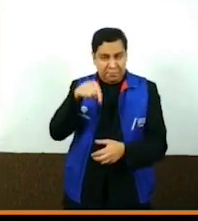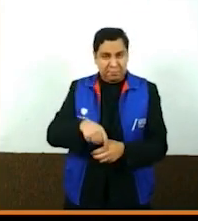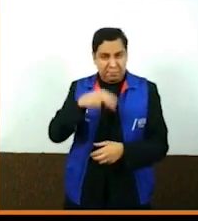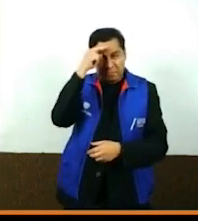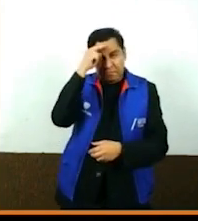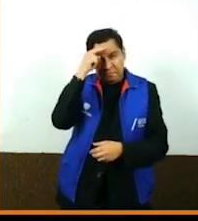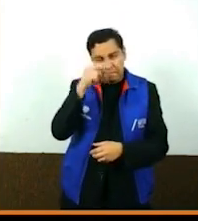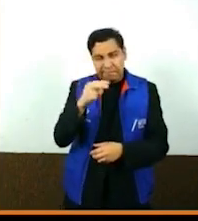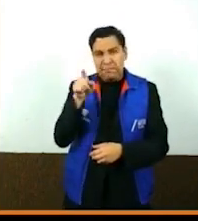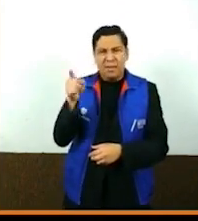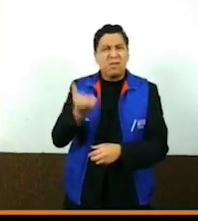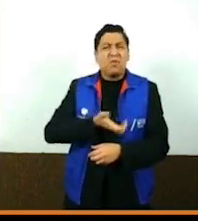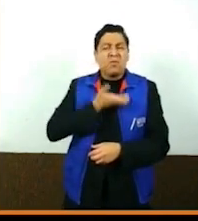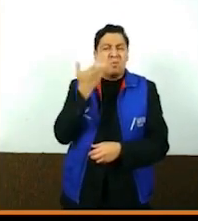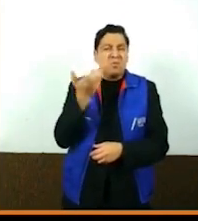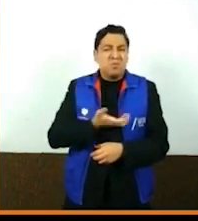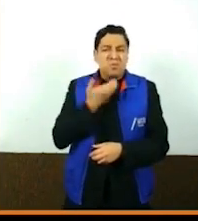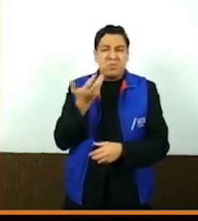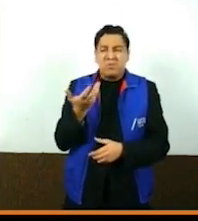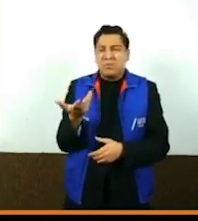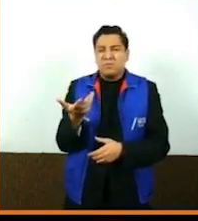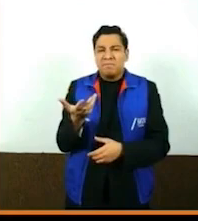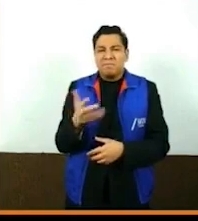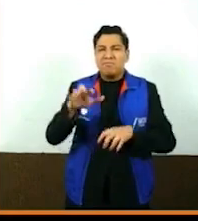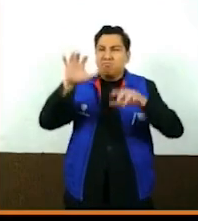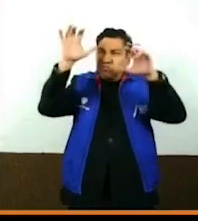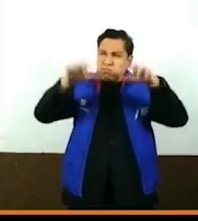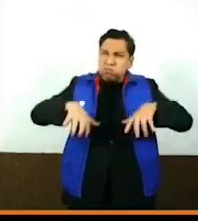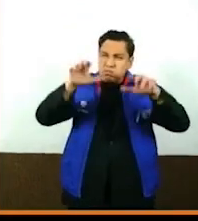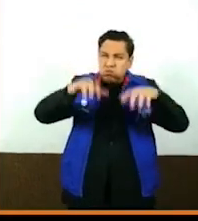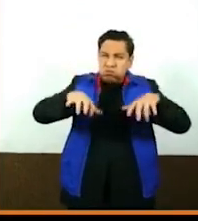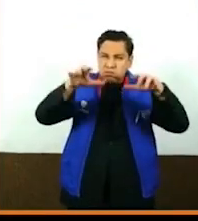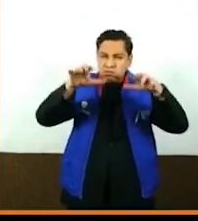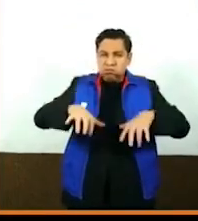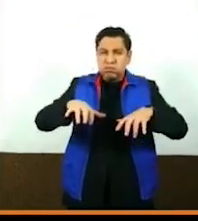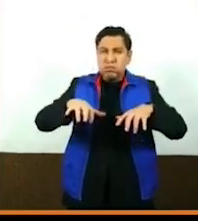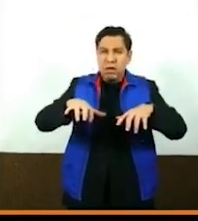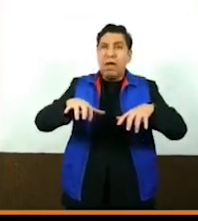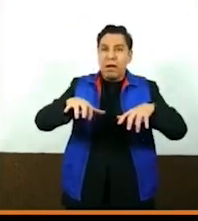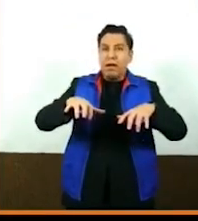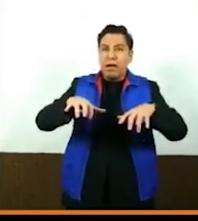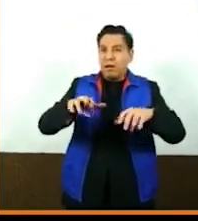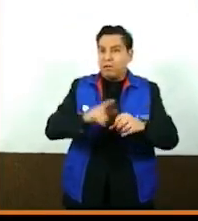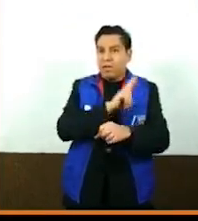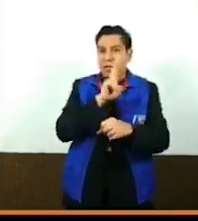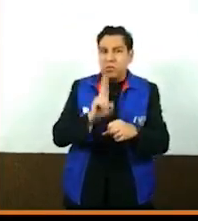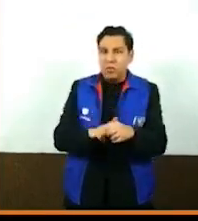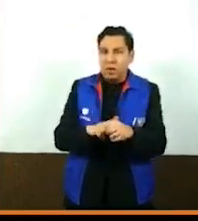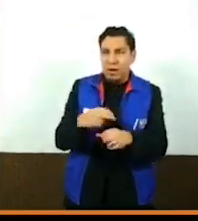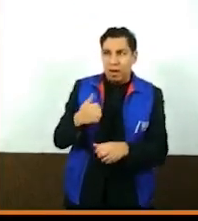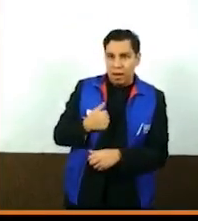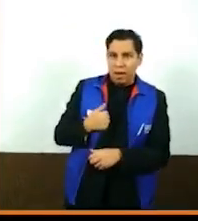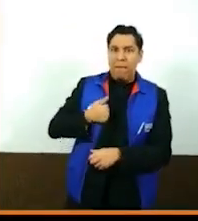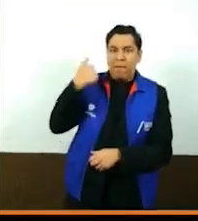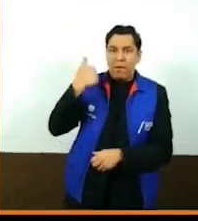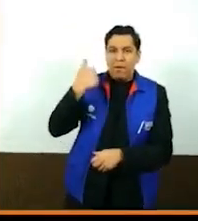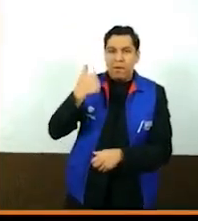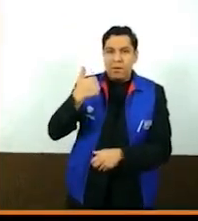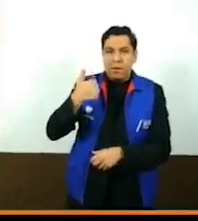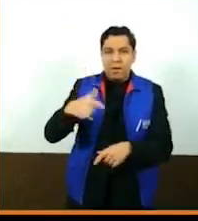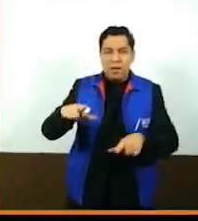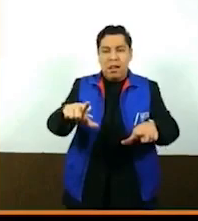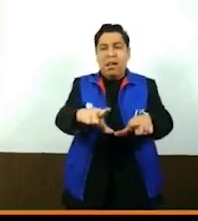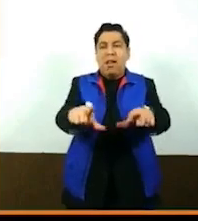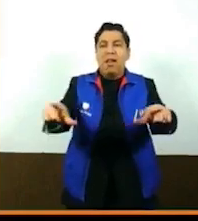que constantemente hay muchas lluvias y aprovechamos este recurso que cae de manera natural y la almacenamos en esta